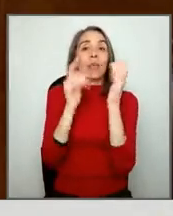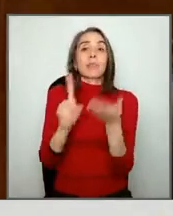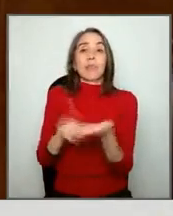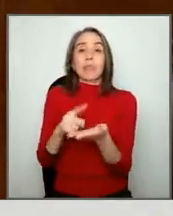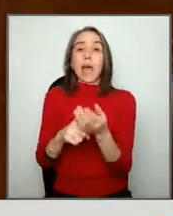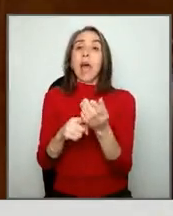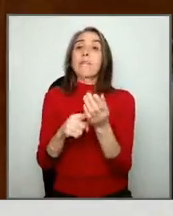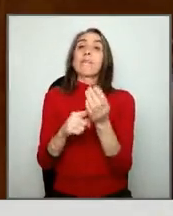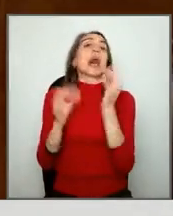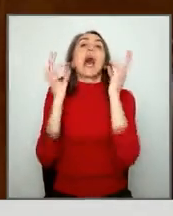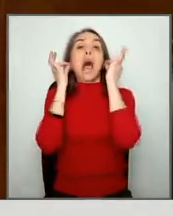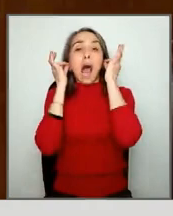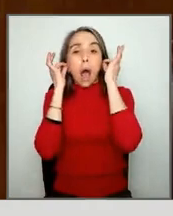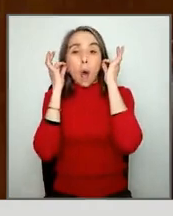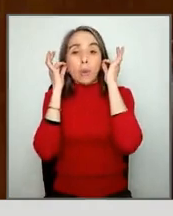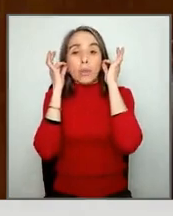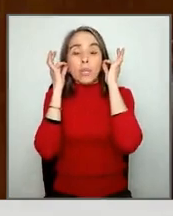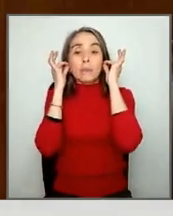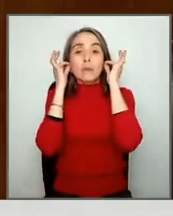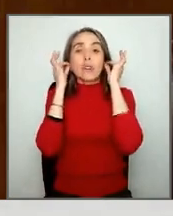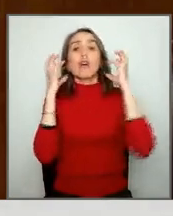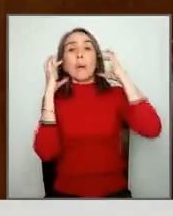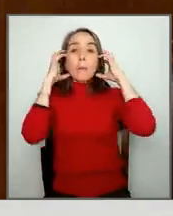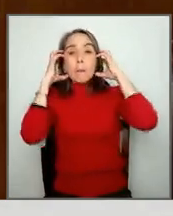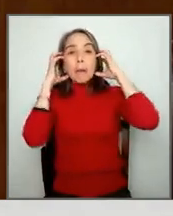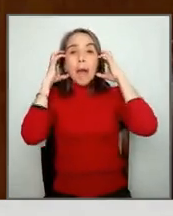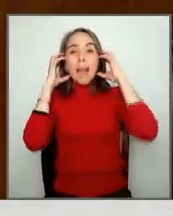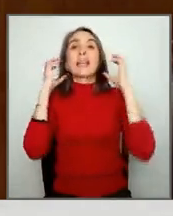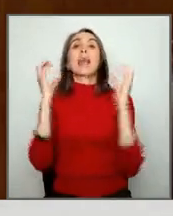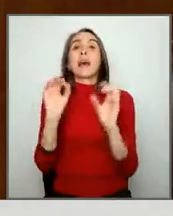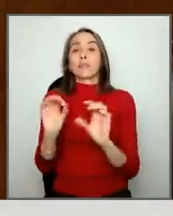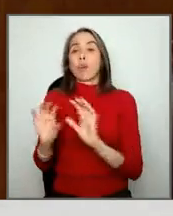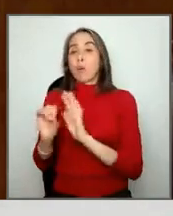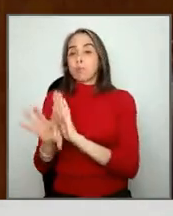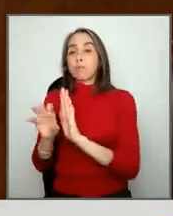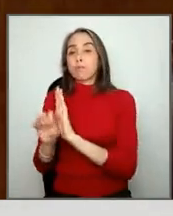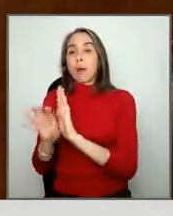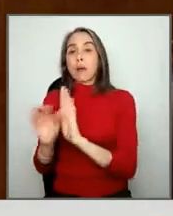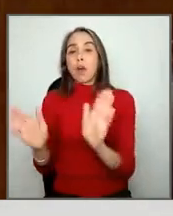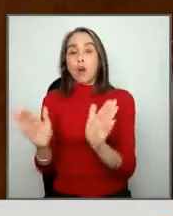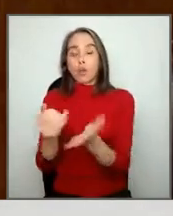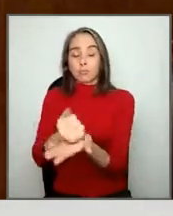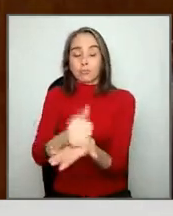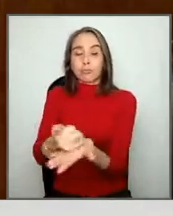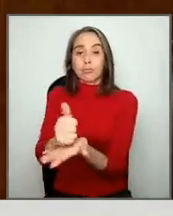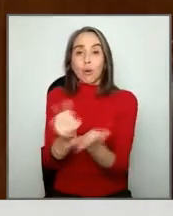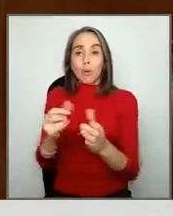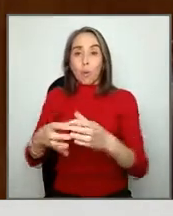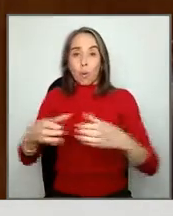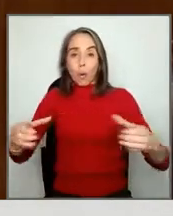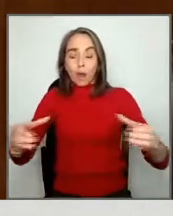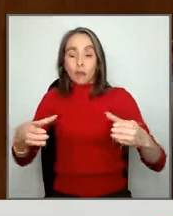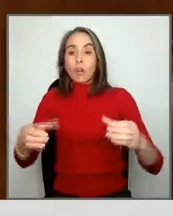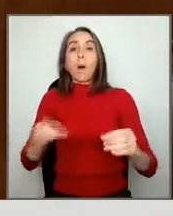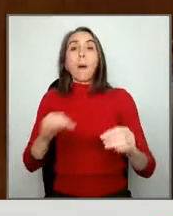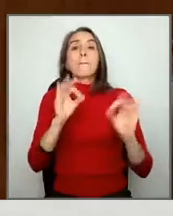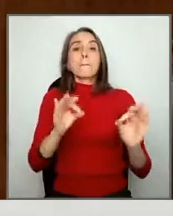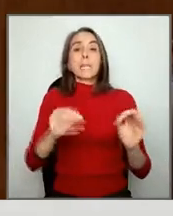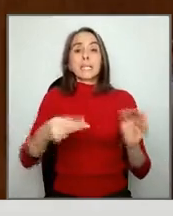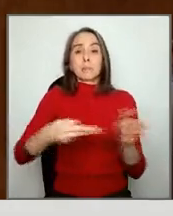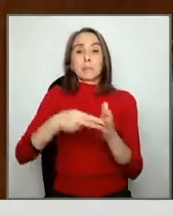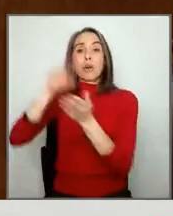parlantes portátiles y videoconsolas portátiles siguiendo la terminología de la unión internacional de